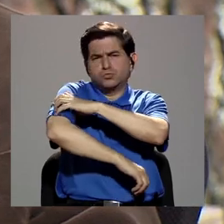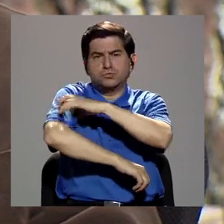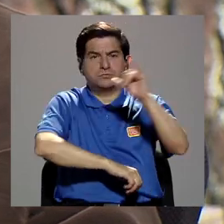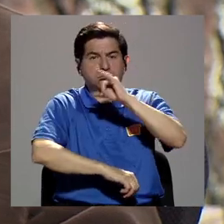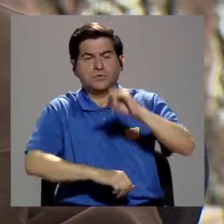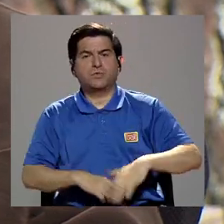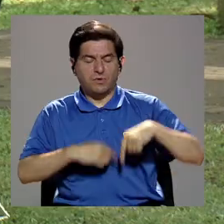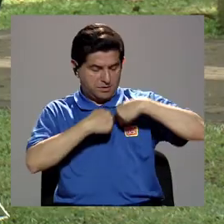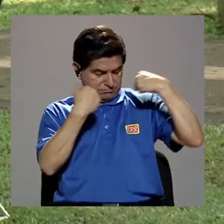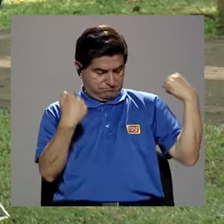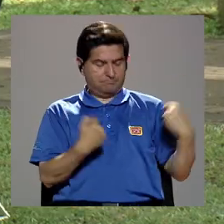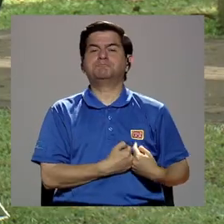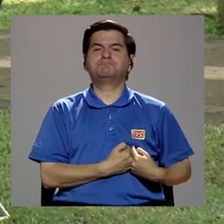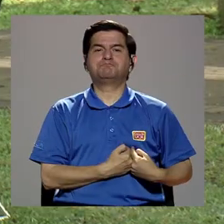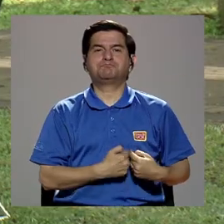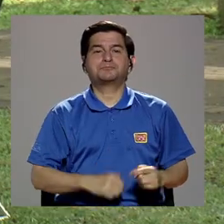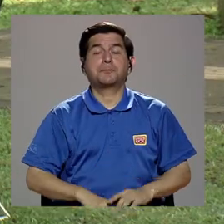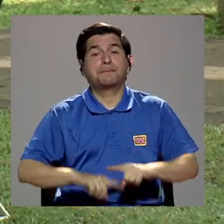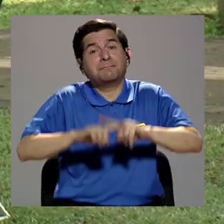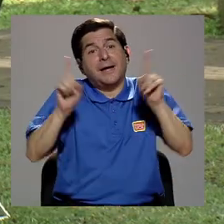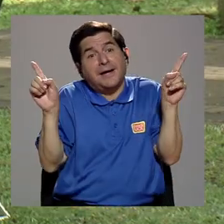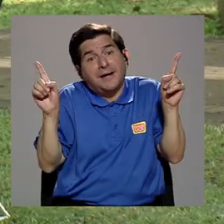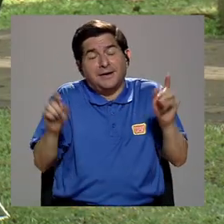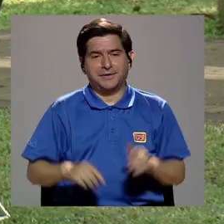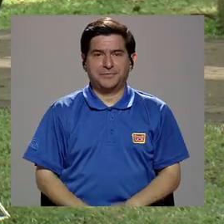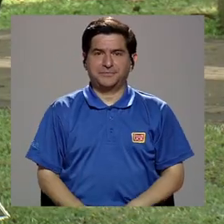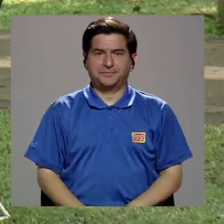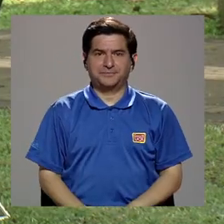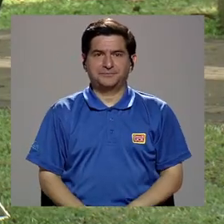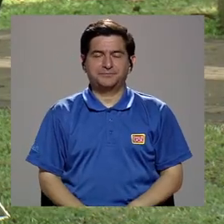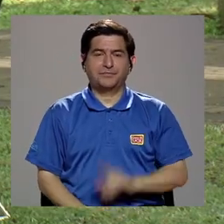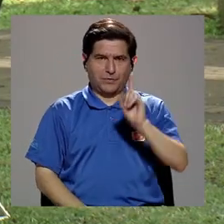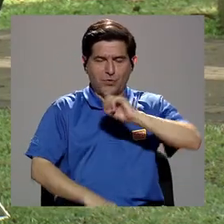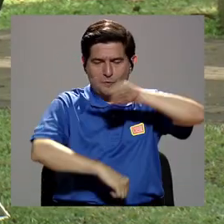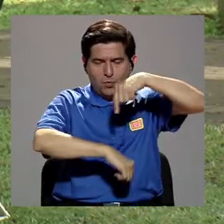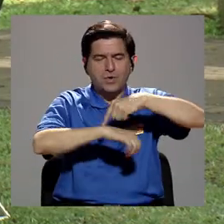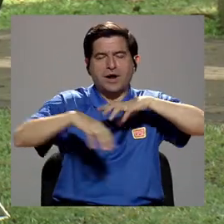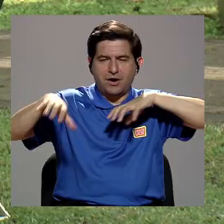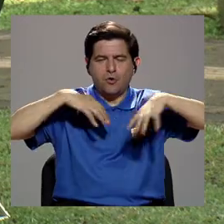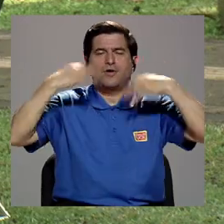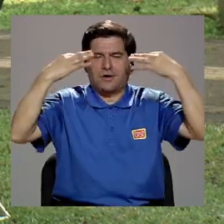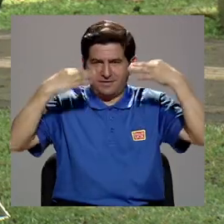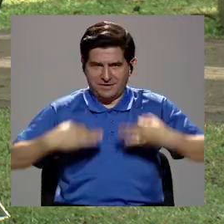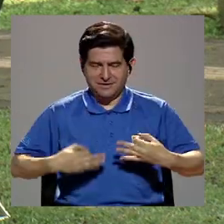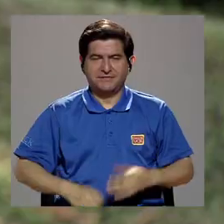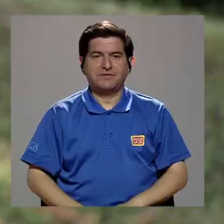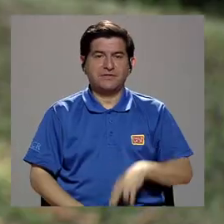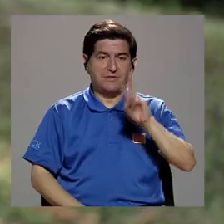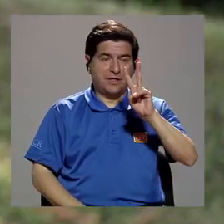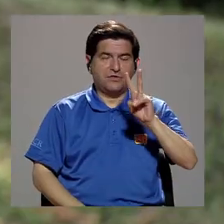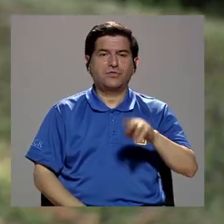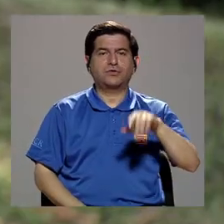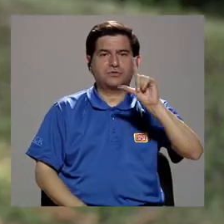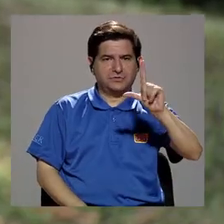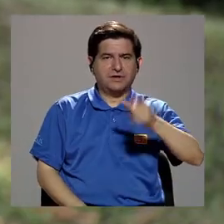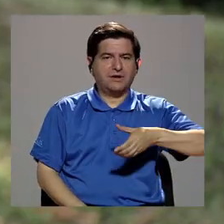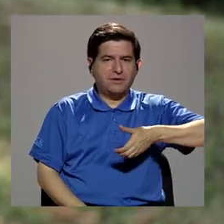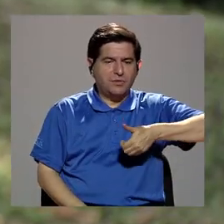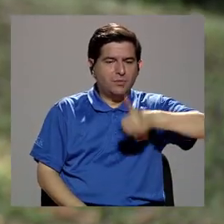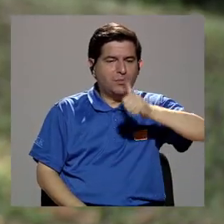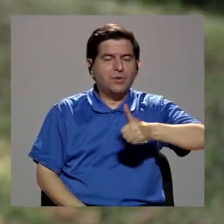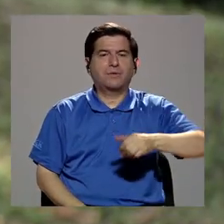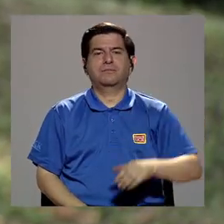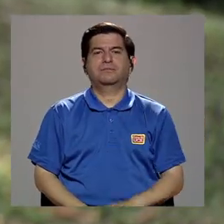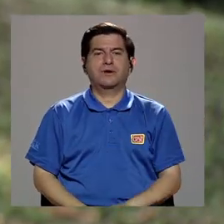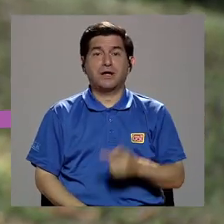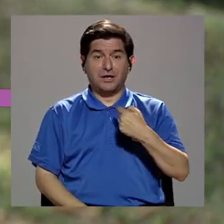parte cardiovascular. Pero bueno, buscamos una hora de actividad física, 2 litros de agua Y es un tema que lo he